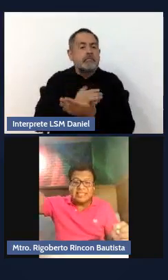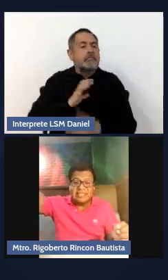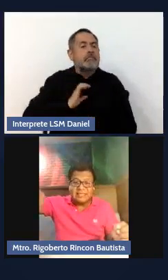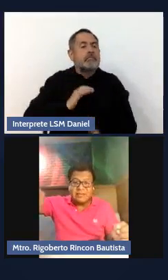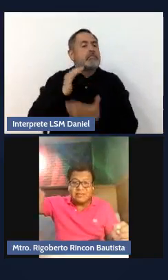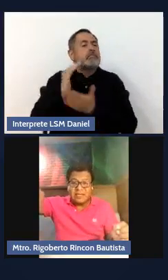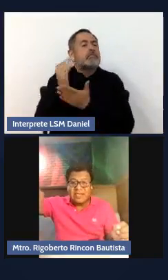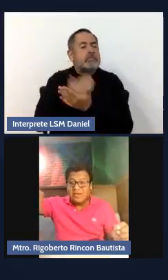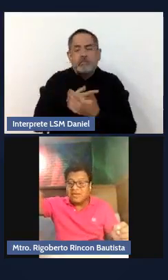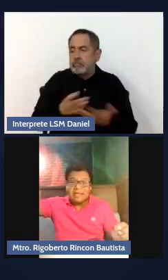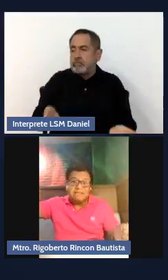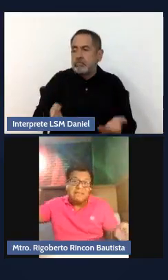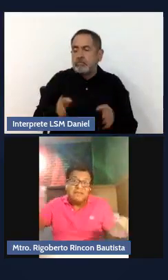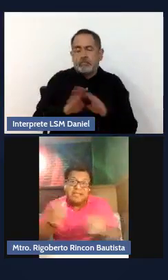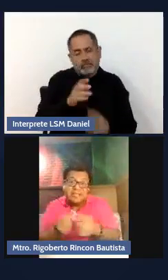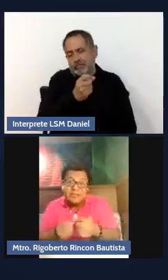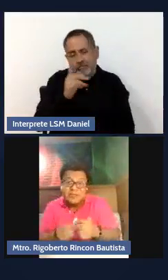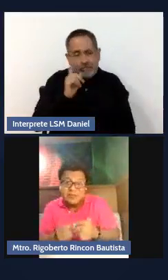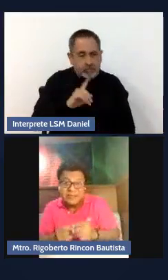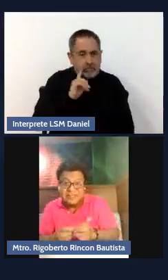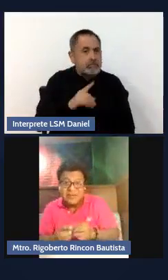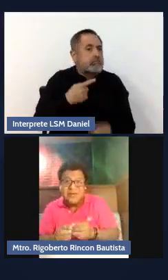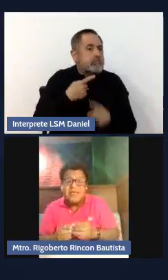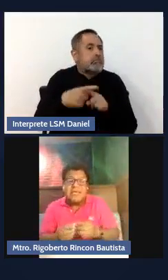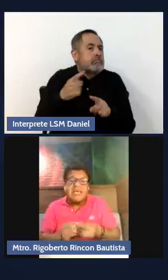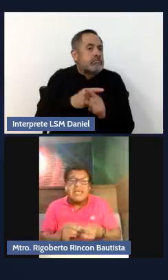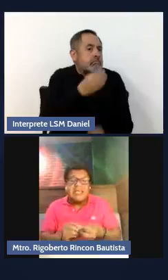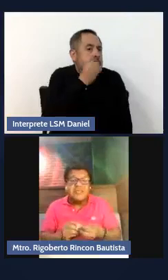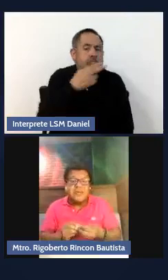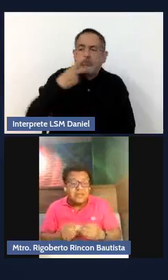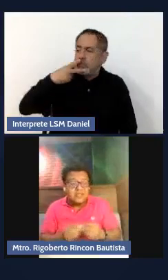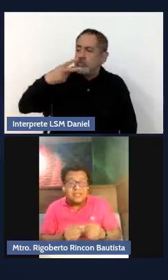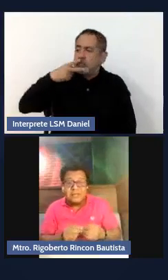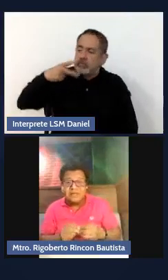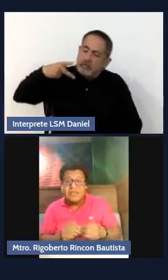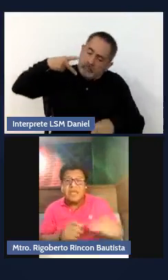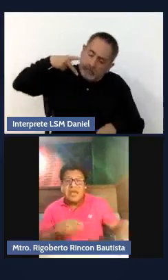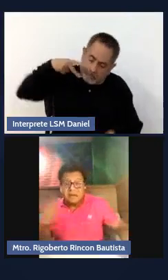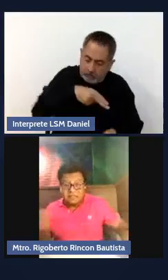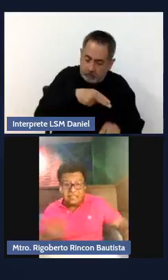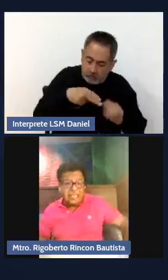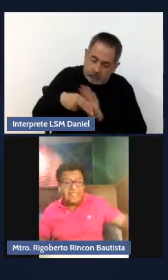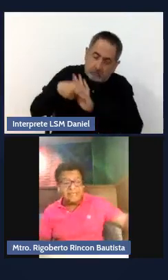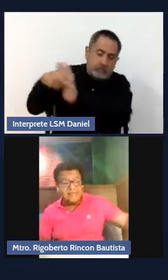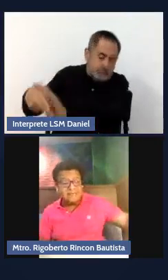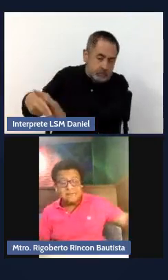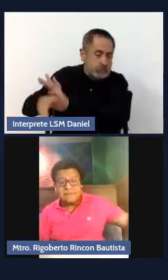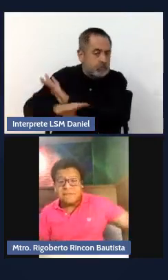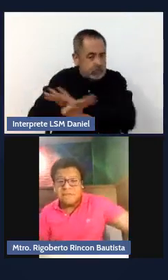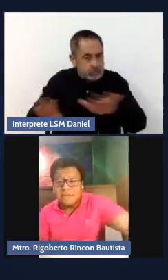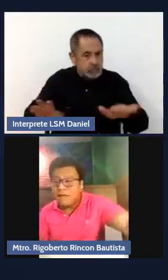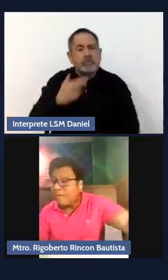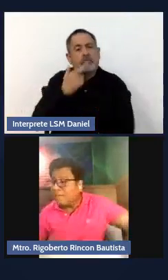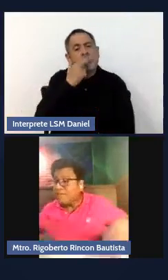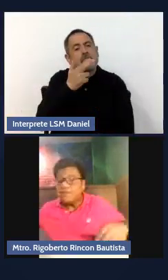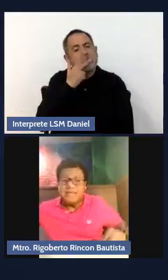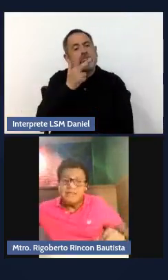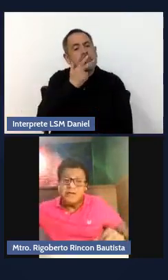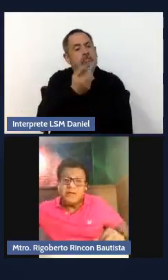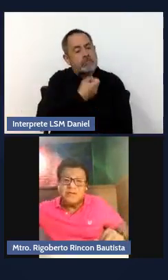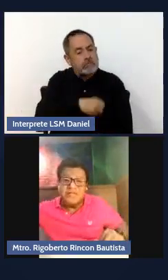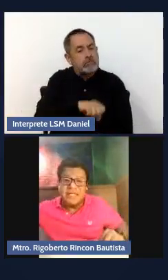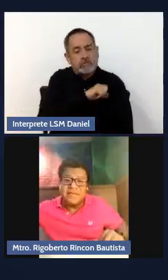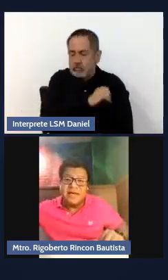cervicuterino, diferentes cuestiones, ¿no? Y sobre estos aspectos, siguiente, vamos a ir viendo cómo se